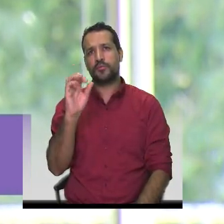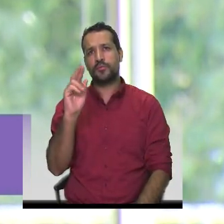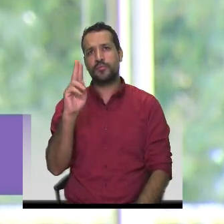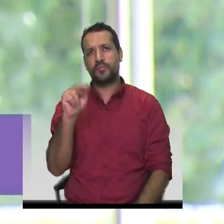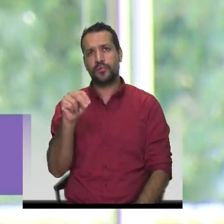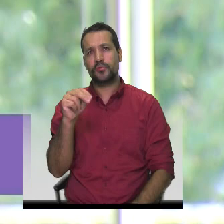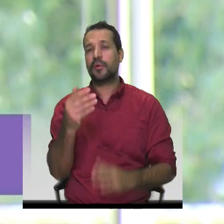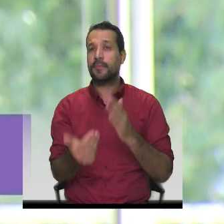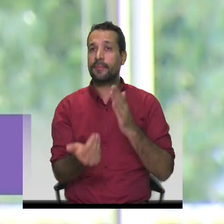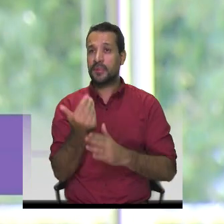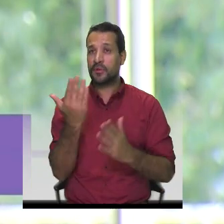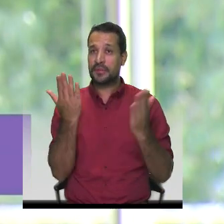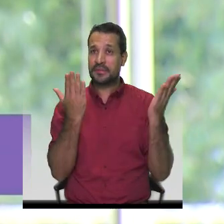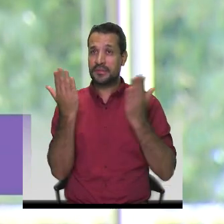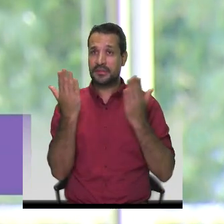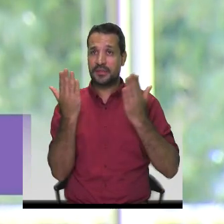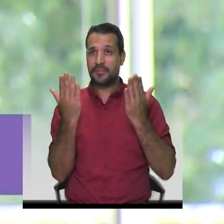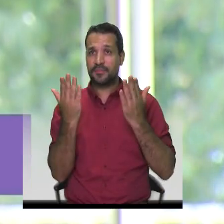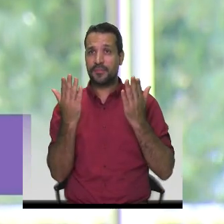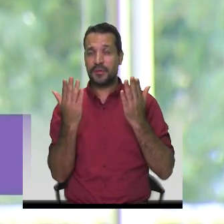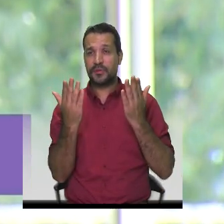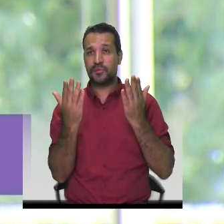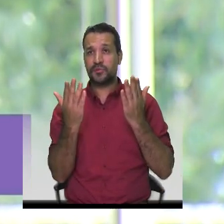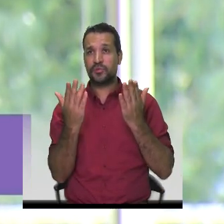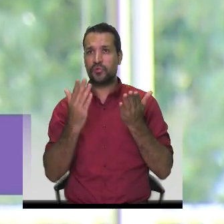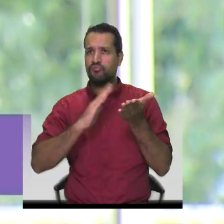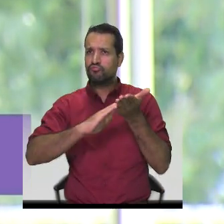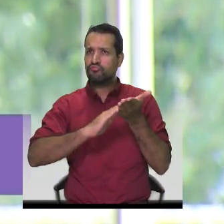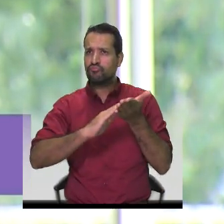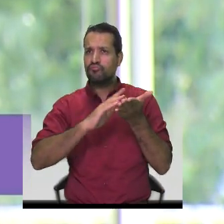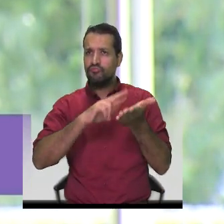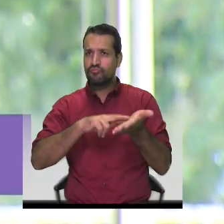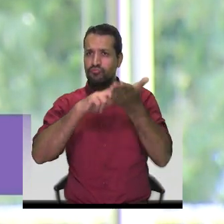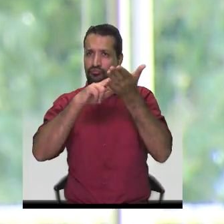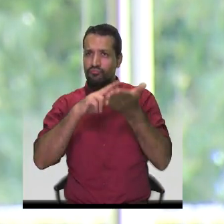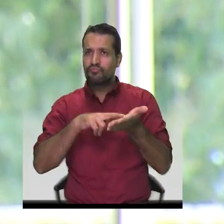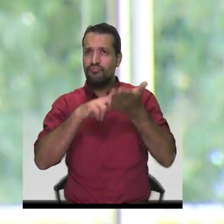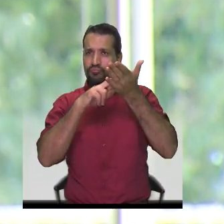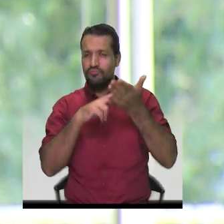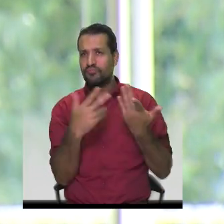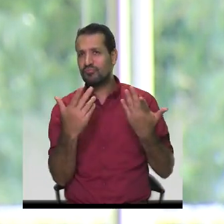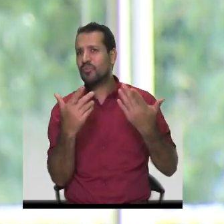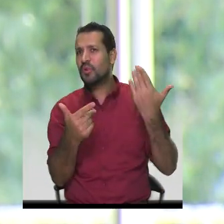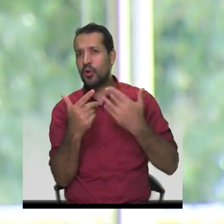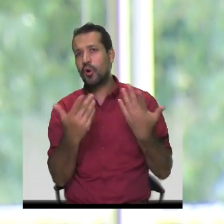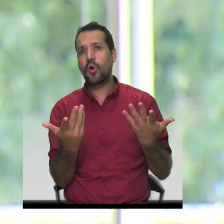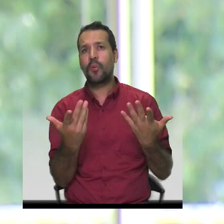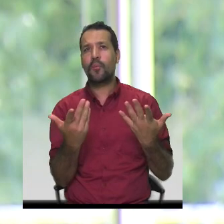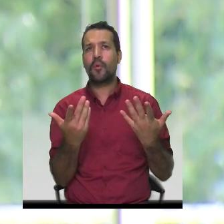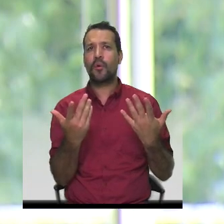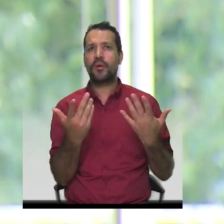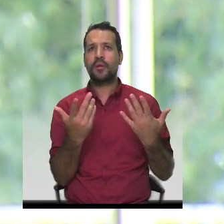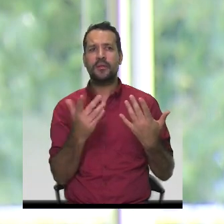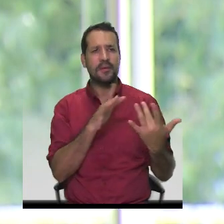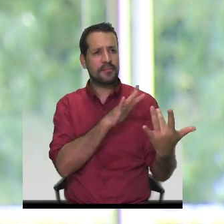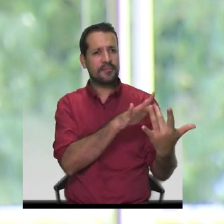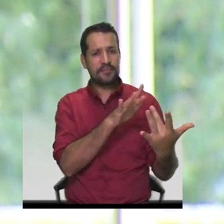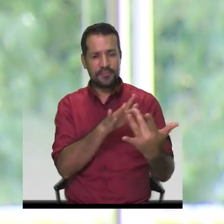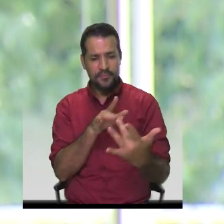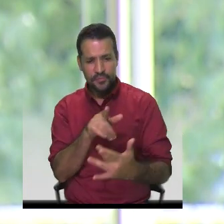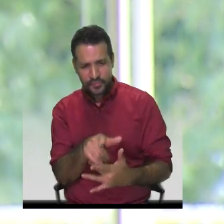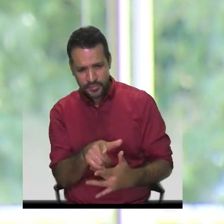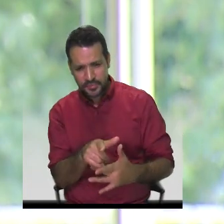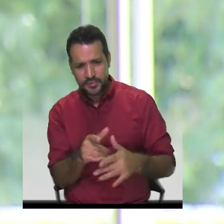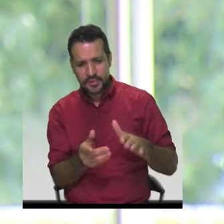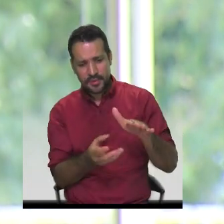empezó un servicio de reparación, entonces está construyendo una relación de fidelidad con sus clientes tremenda. O sea, si a vos se te despega